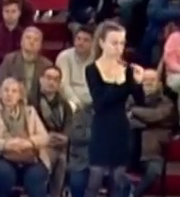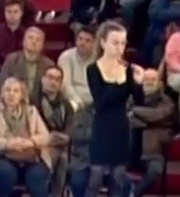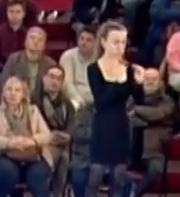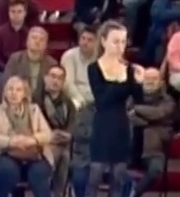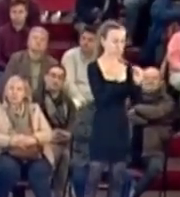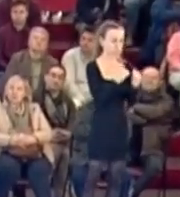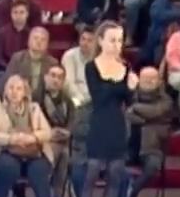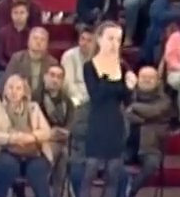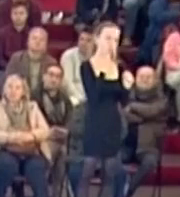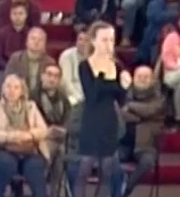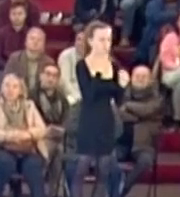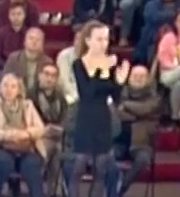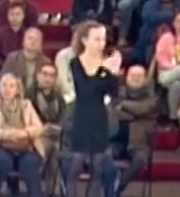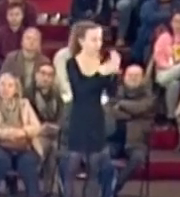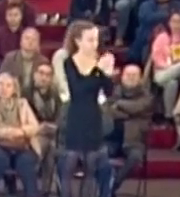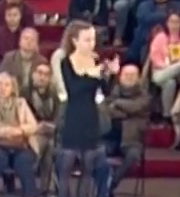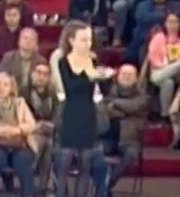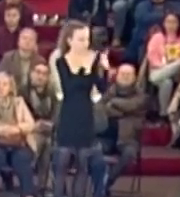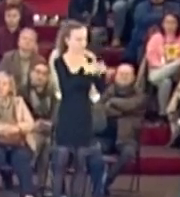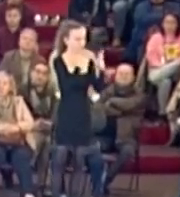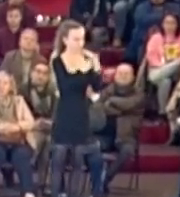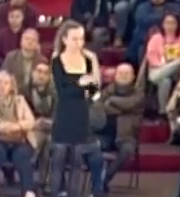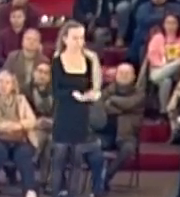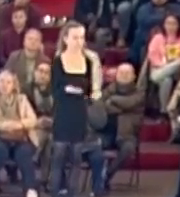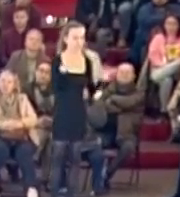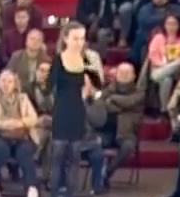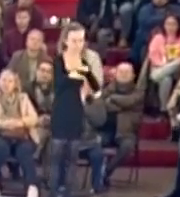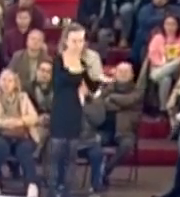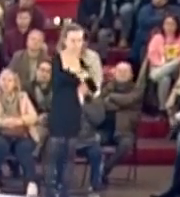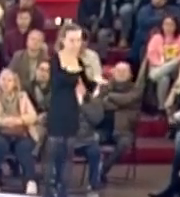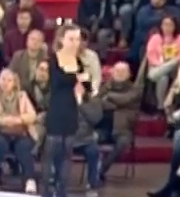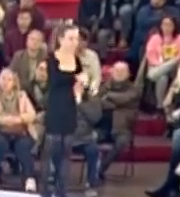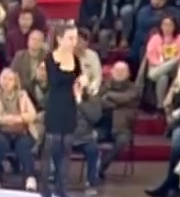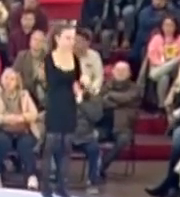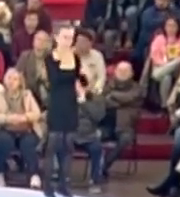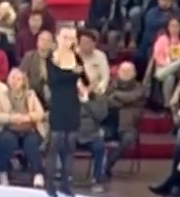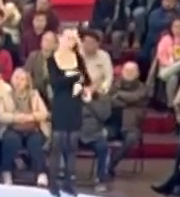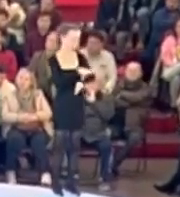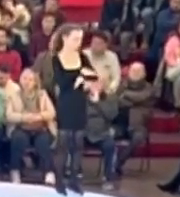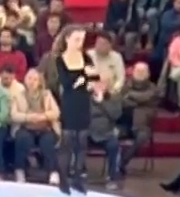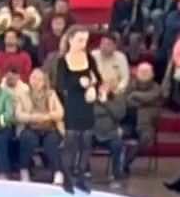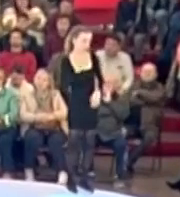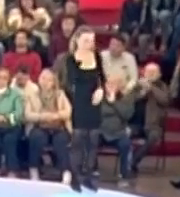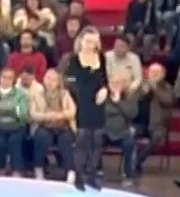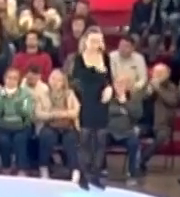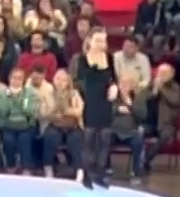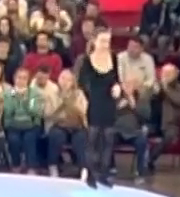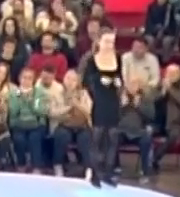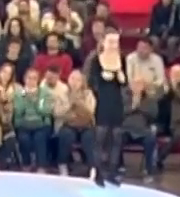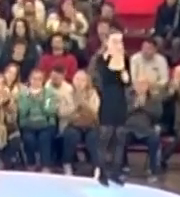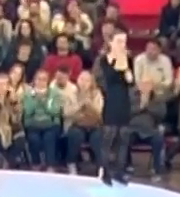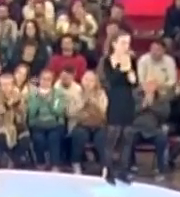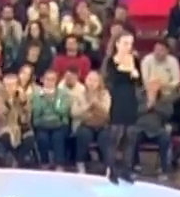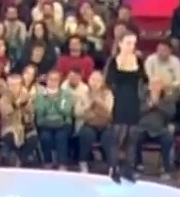ascensor social, como lo estamos haciendo, por cierto, en el Gobierno de España, de la mano del presidente del Gobierno. Un Gobierno que ha